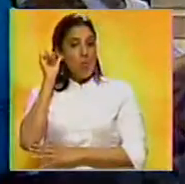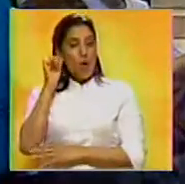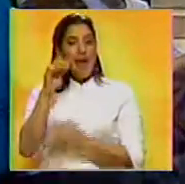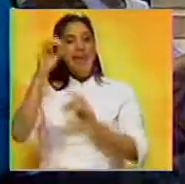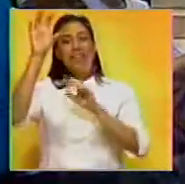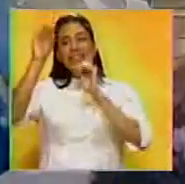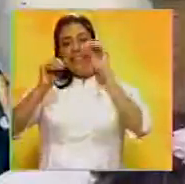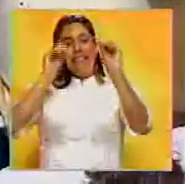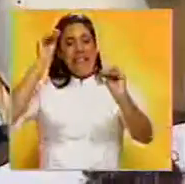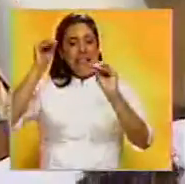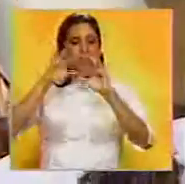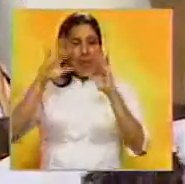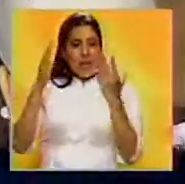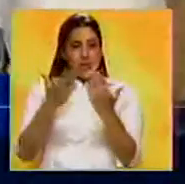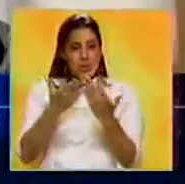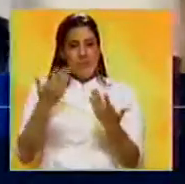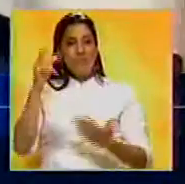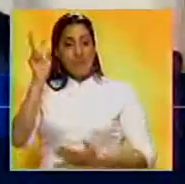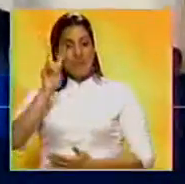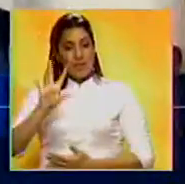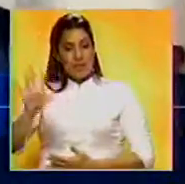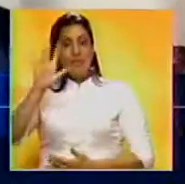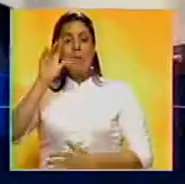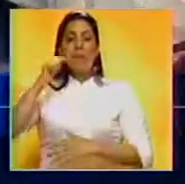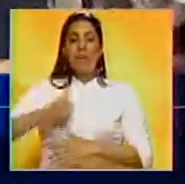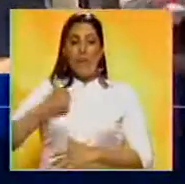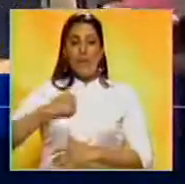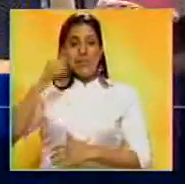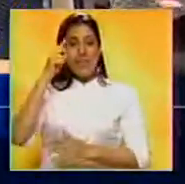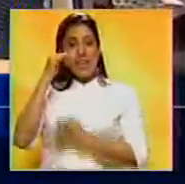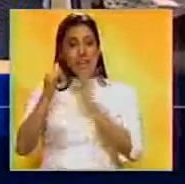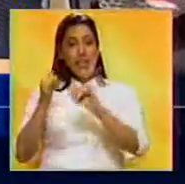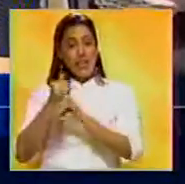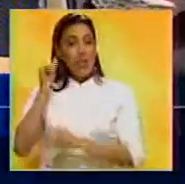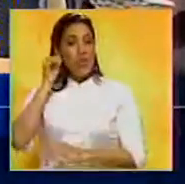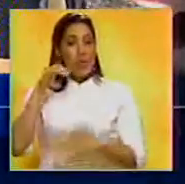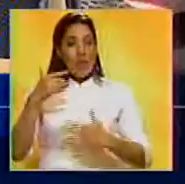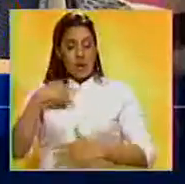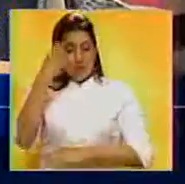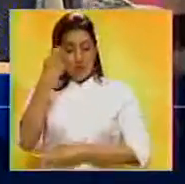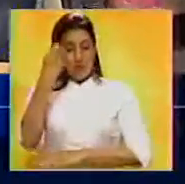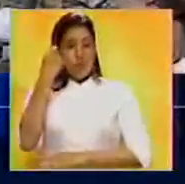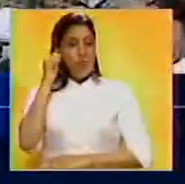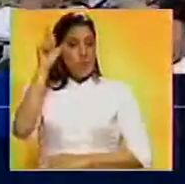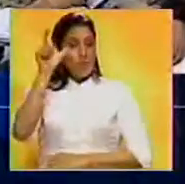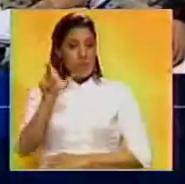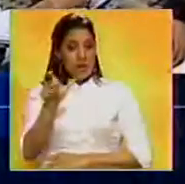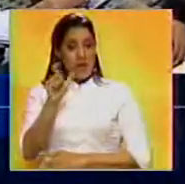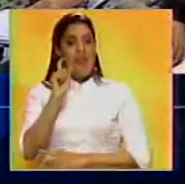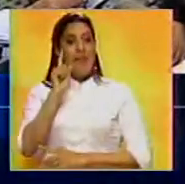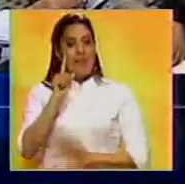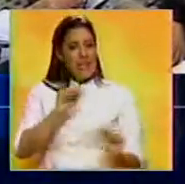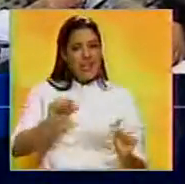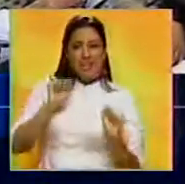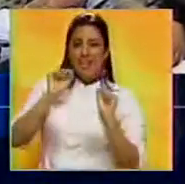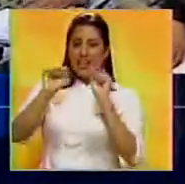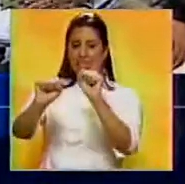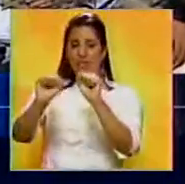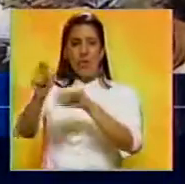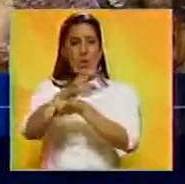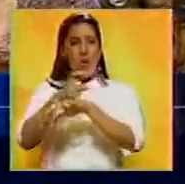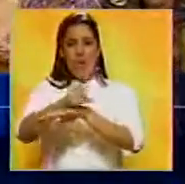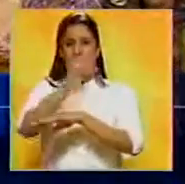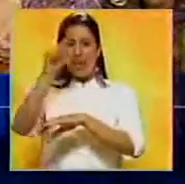clamor por Venezuela a propósito del Día Internacional de la Mujer, en donde la diputada Denis Fernández rechazó que el